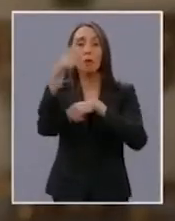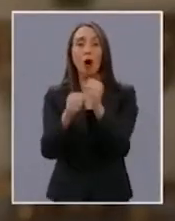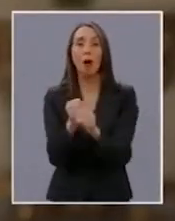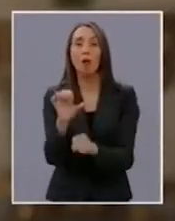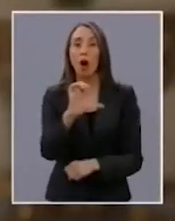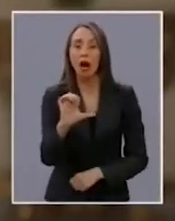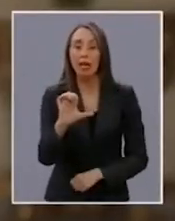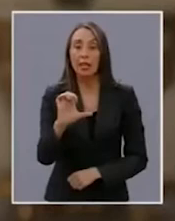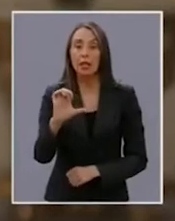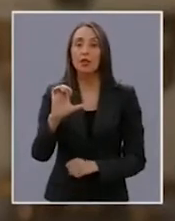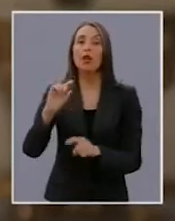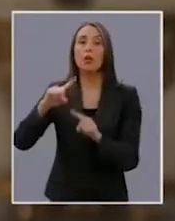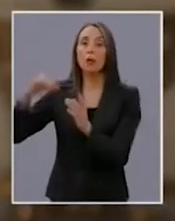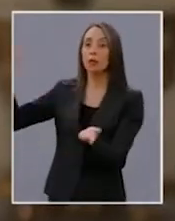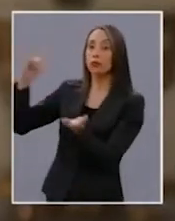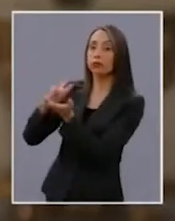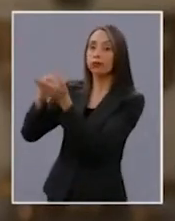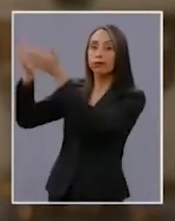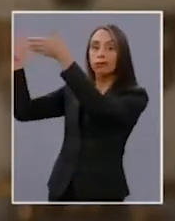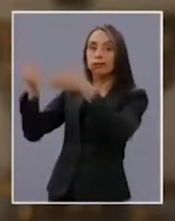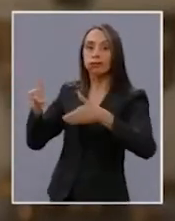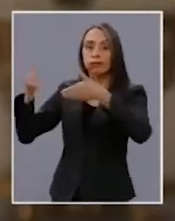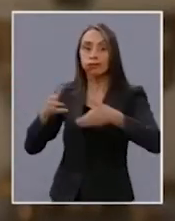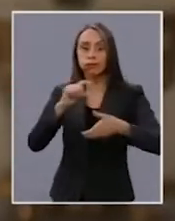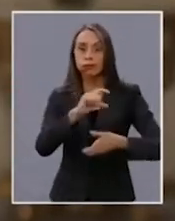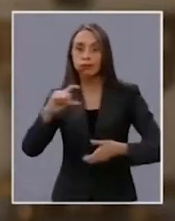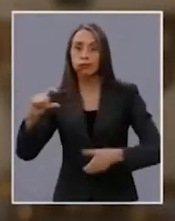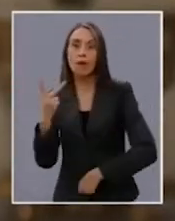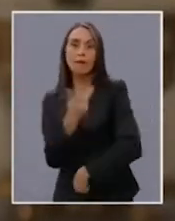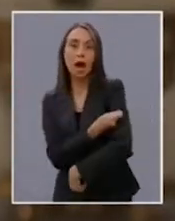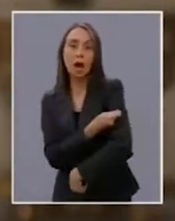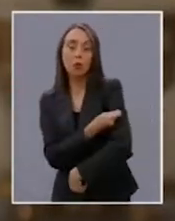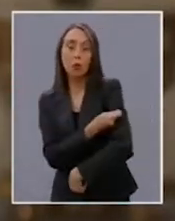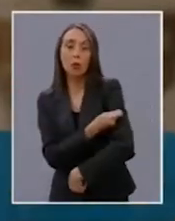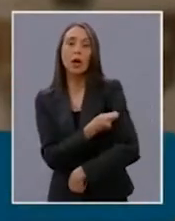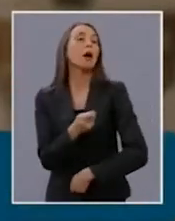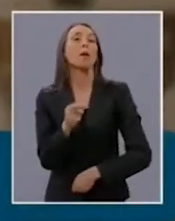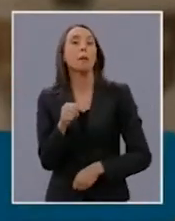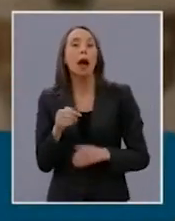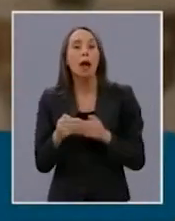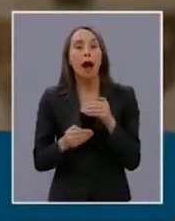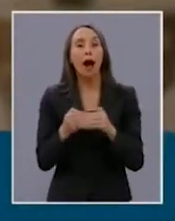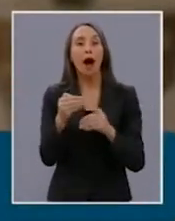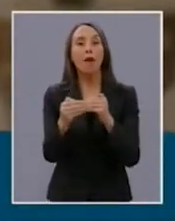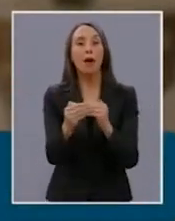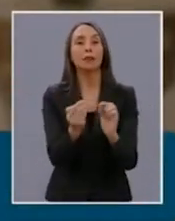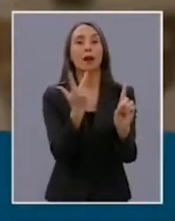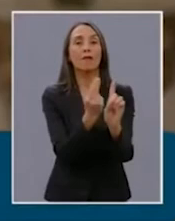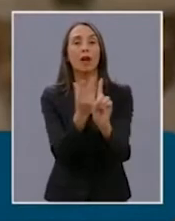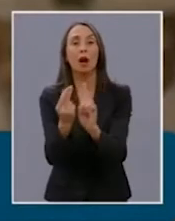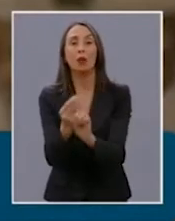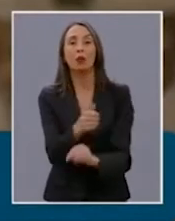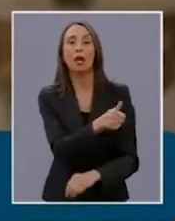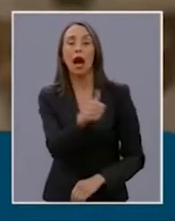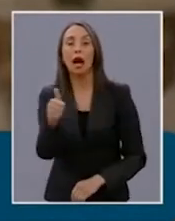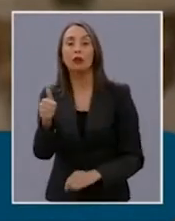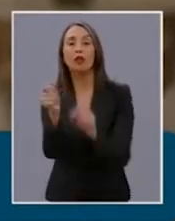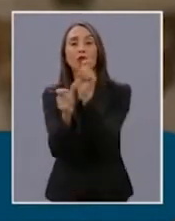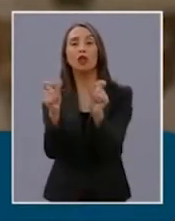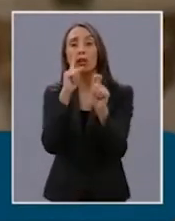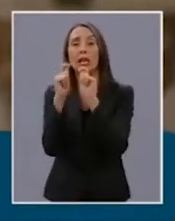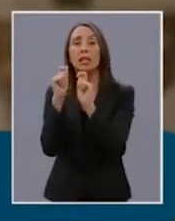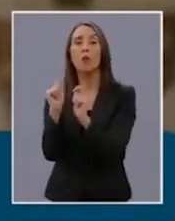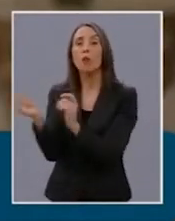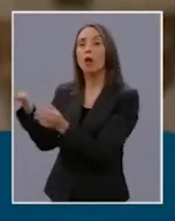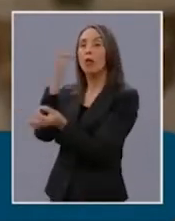seguiremos recibiendo nuevas dosis de vacuna, con el objetivo de avanzar en la vacunación de toda la población crítica y de